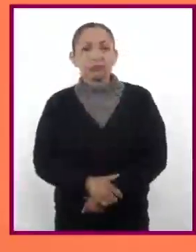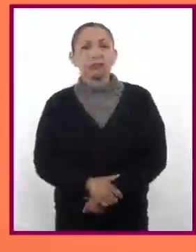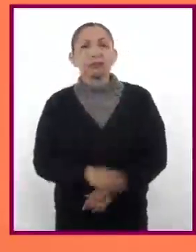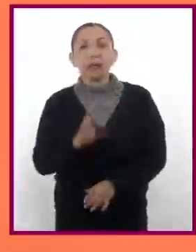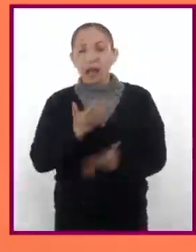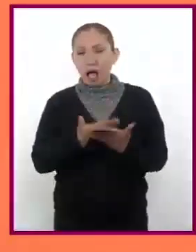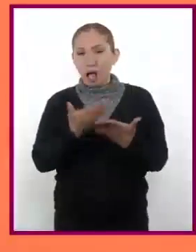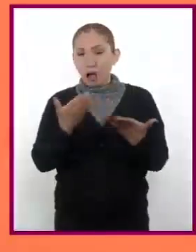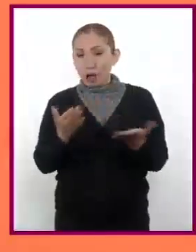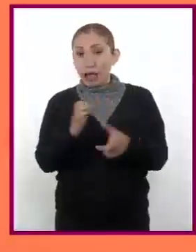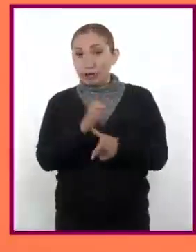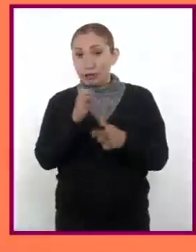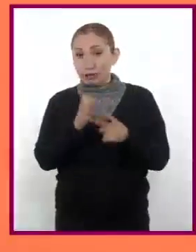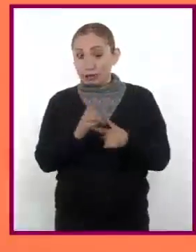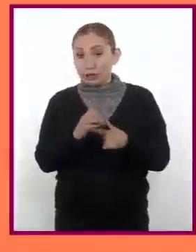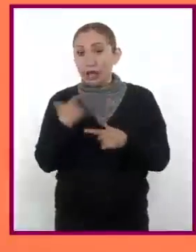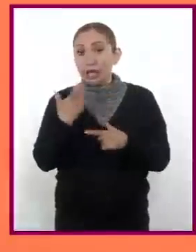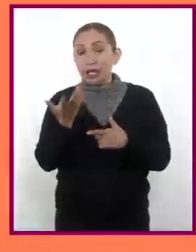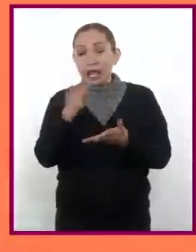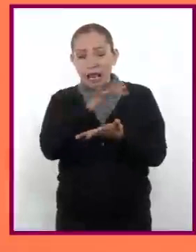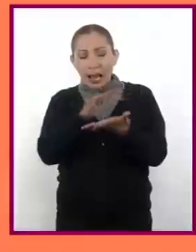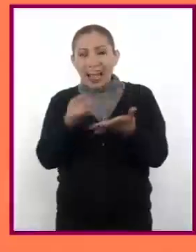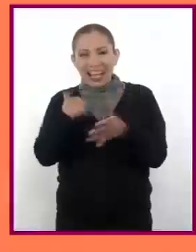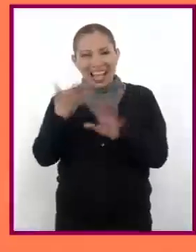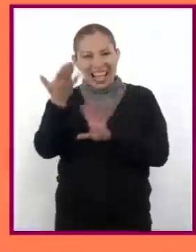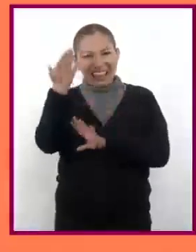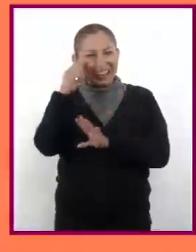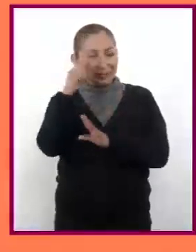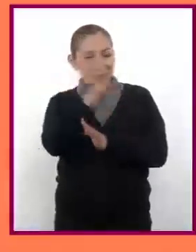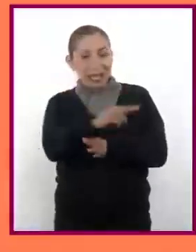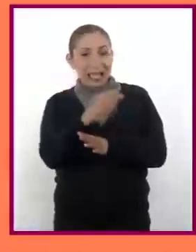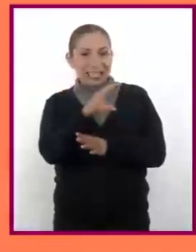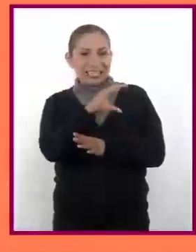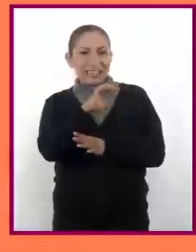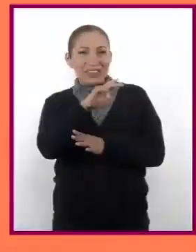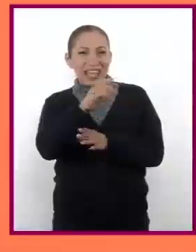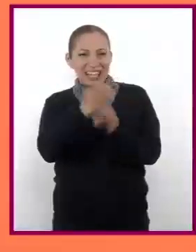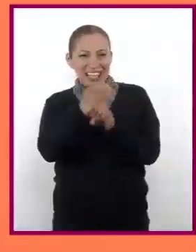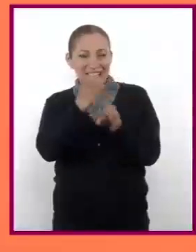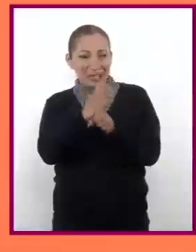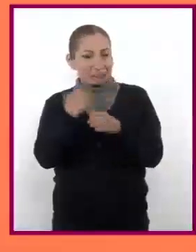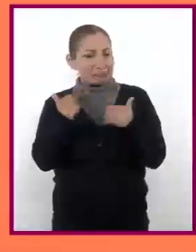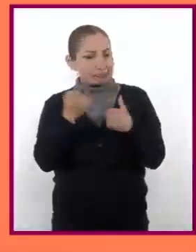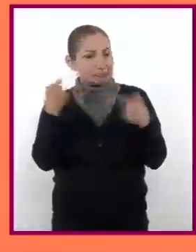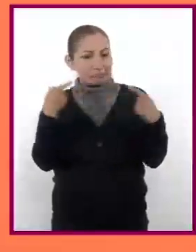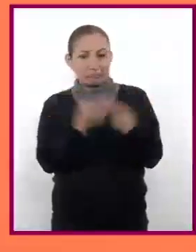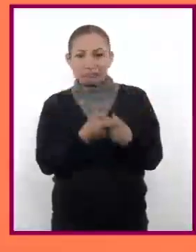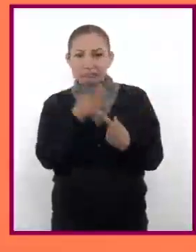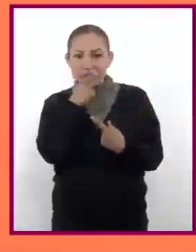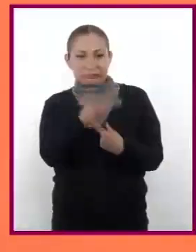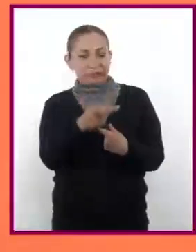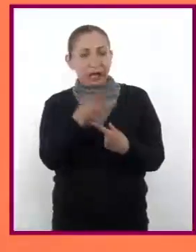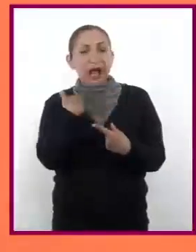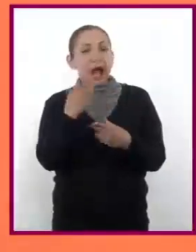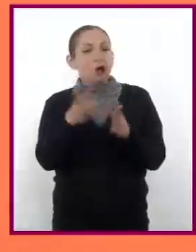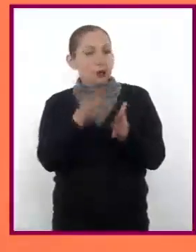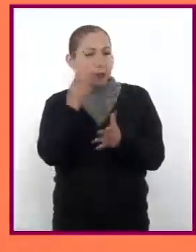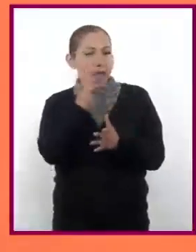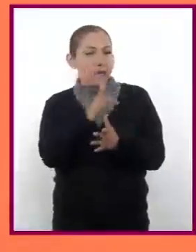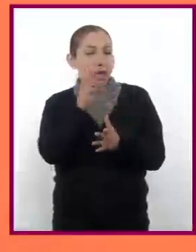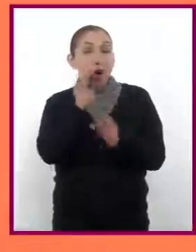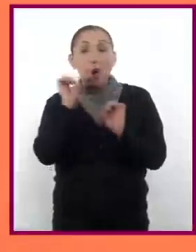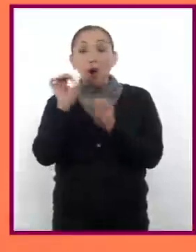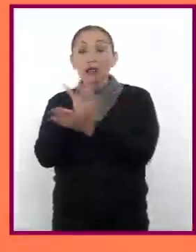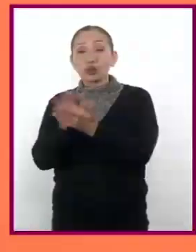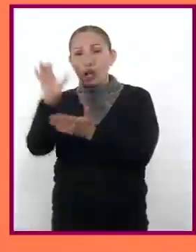¿Qué les parece entonces si releen ese texto de formación cívica y ética que no entendieron del todo? O esa